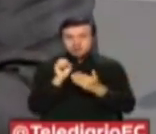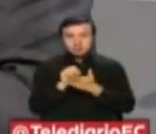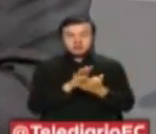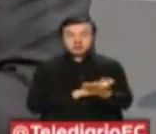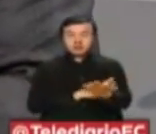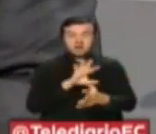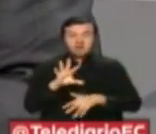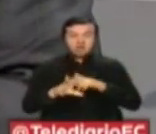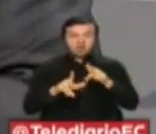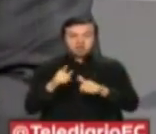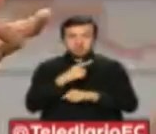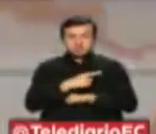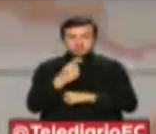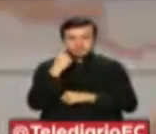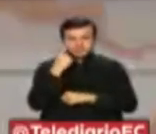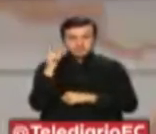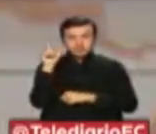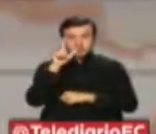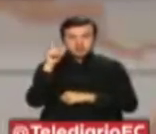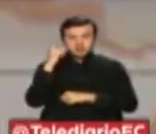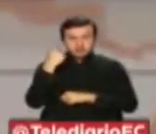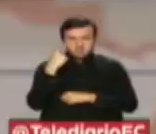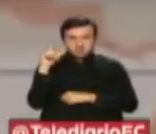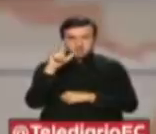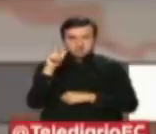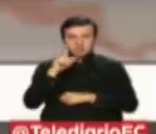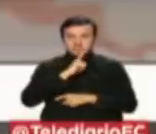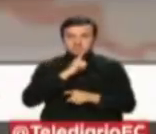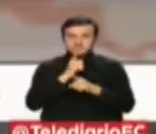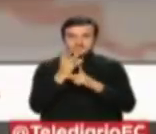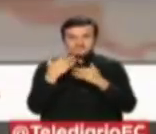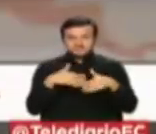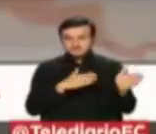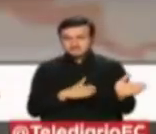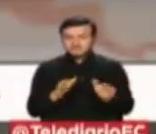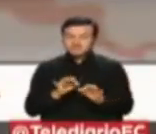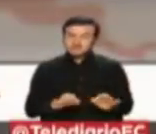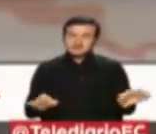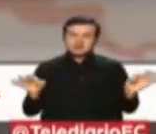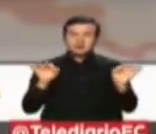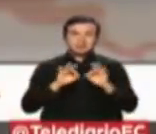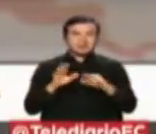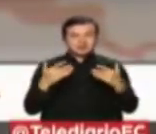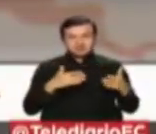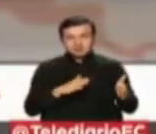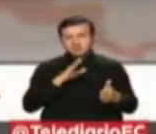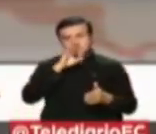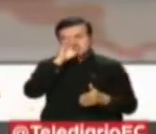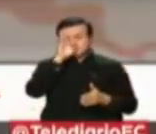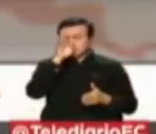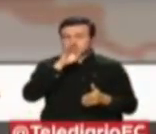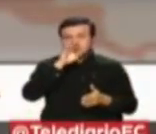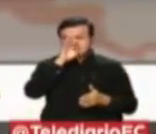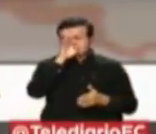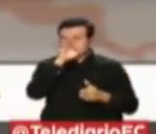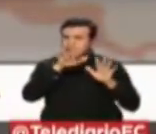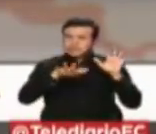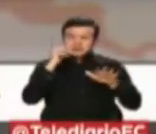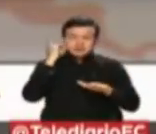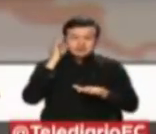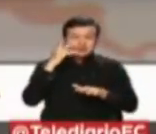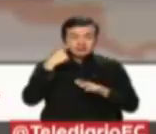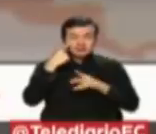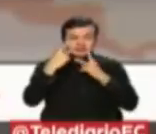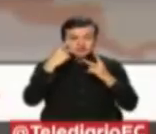lucha contra la corrupción bueno en la reunión del día lunes yo creo que fue bastante importante se quedó marcado que a 15 días habrá un encuentro para revisar